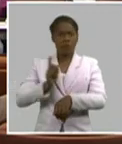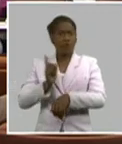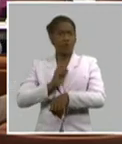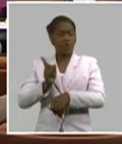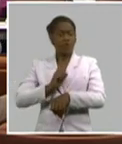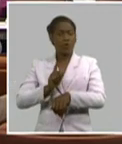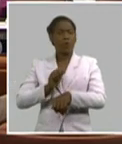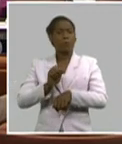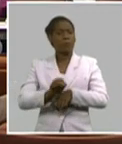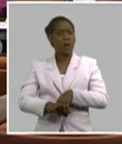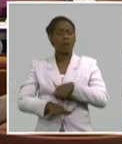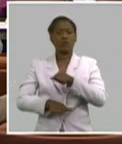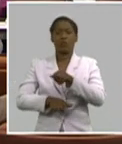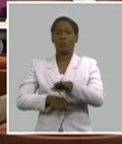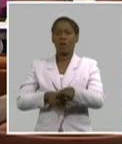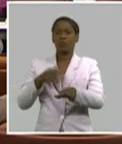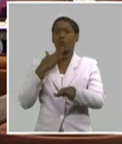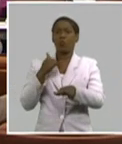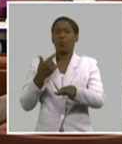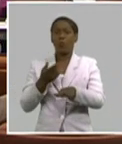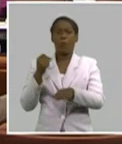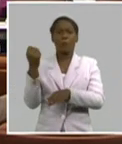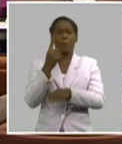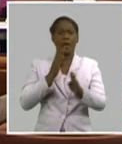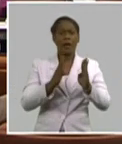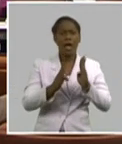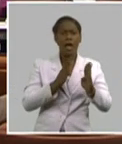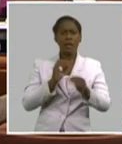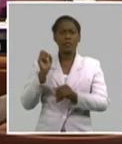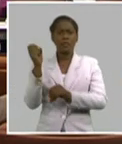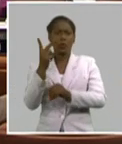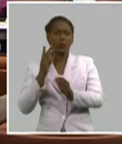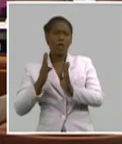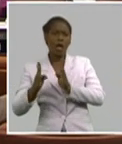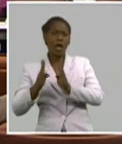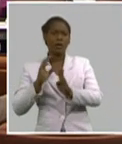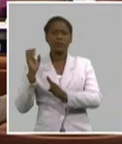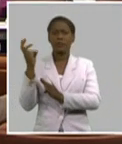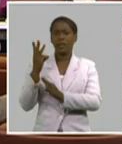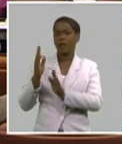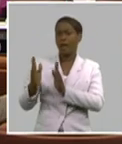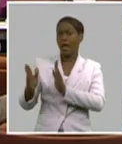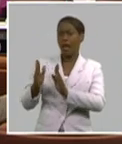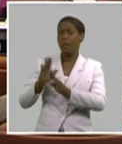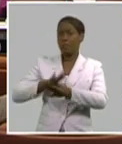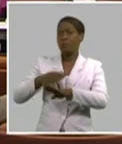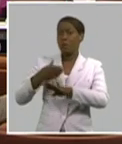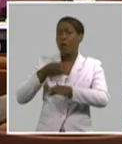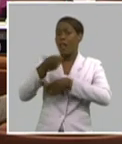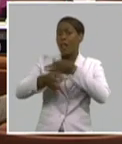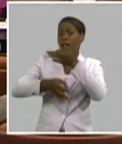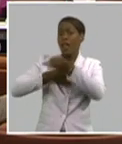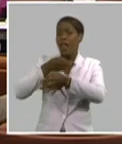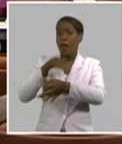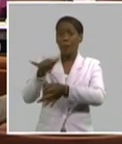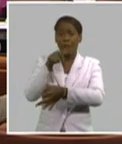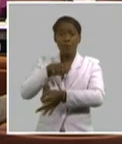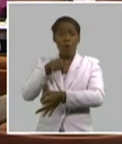los conceptos de la estrategia, la primera parte de presentación de la estrategia, para enriquecerla con el debate que viene después del Congreso y después